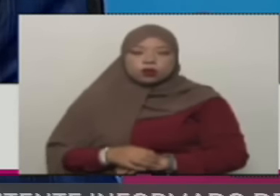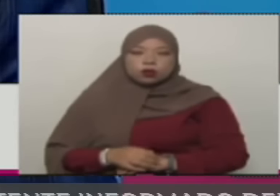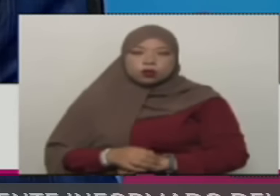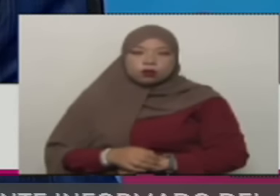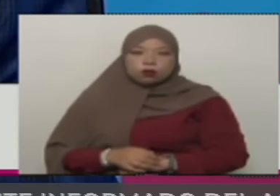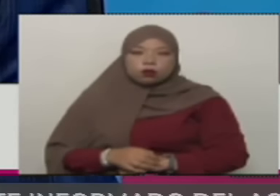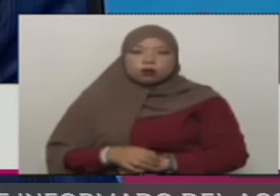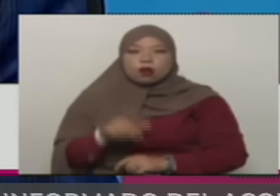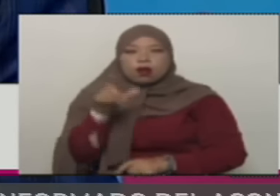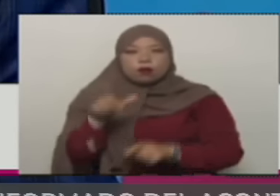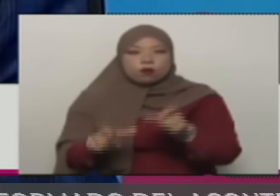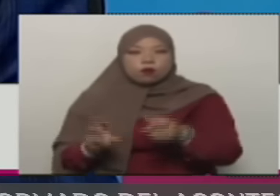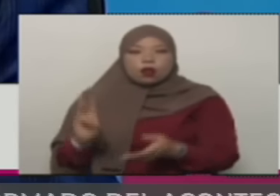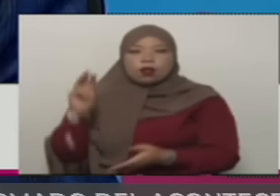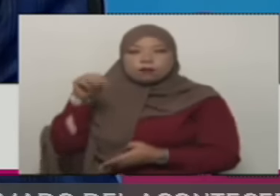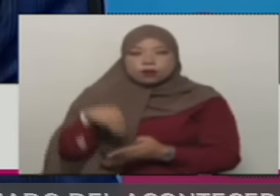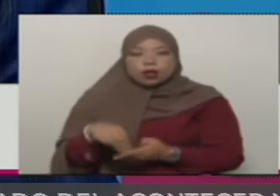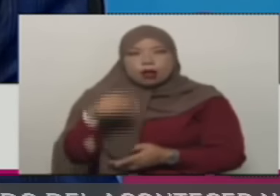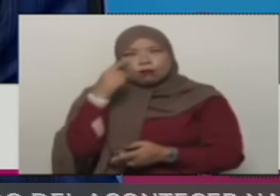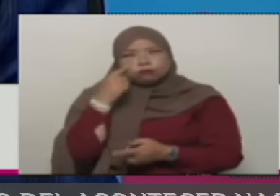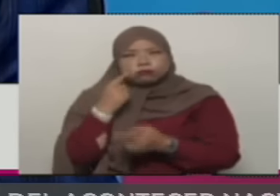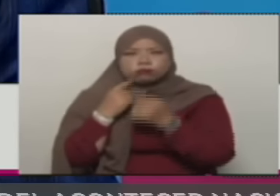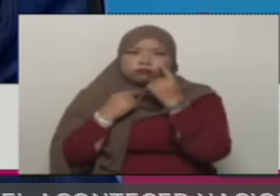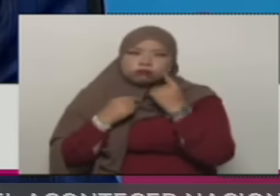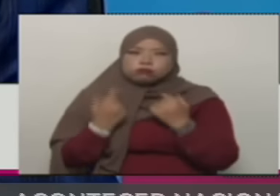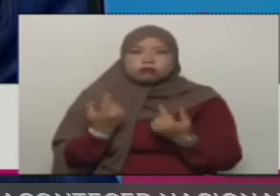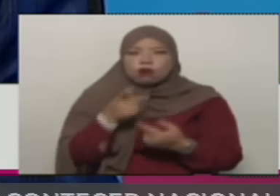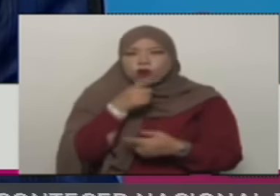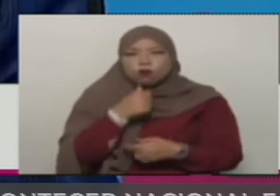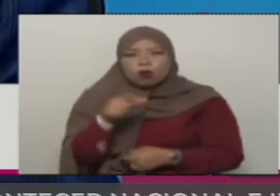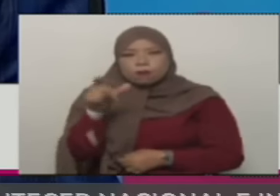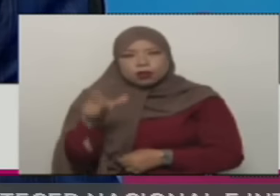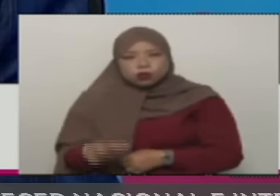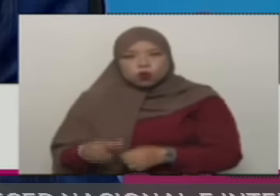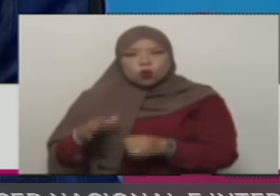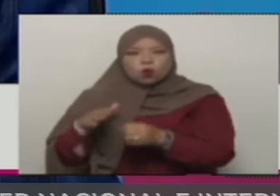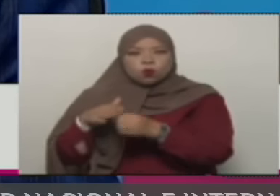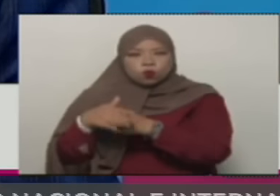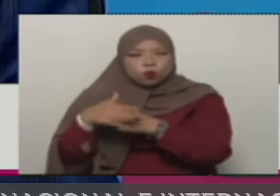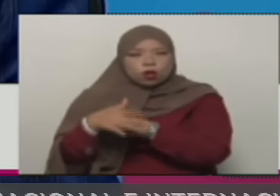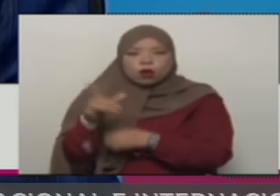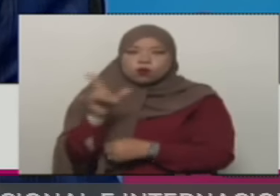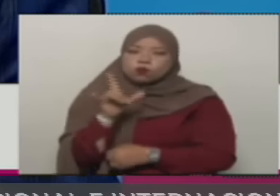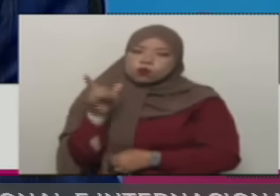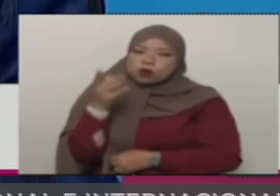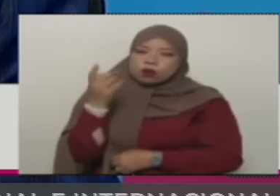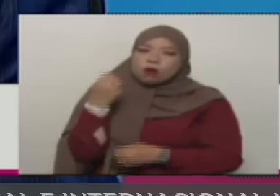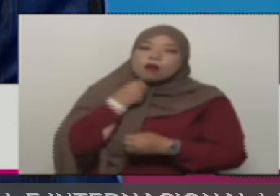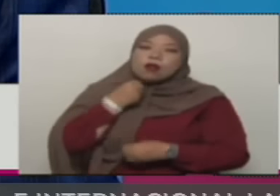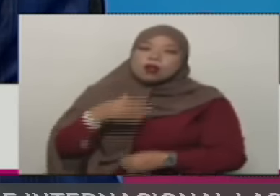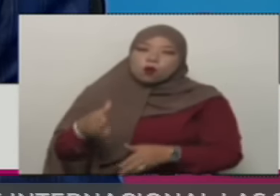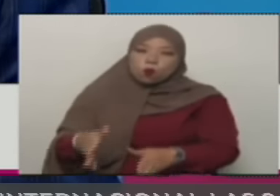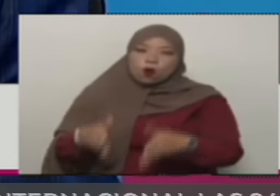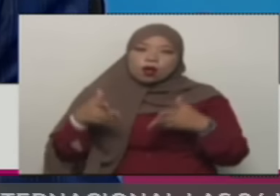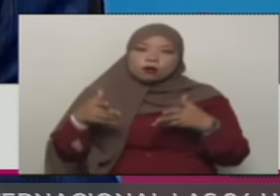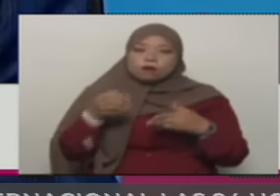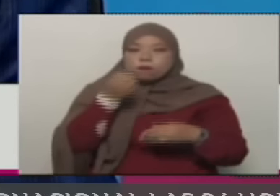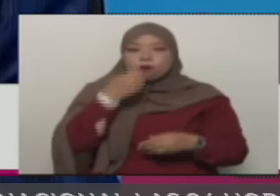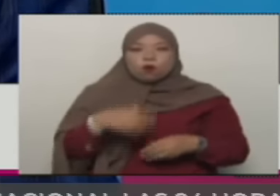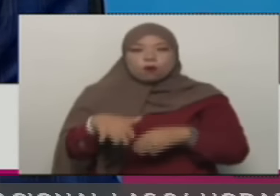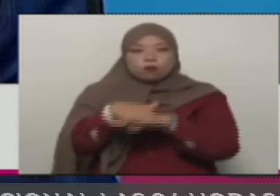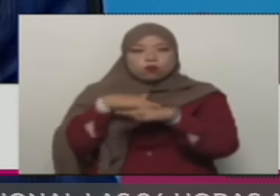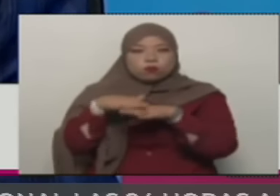que la gente en Miranda está llorando, pero ustedes no pierden un gobernador, ustedes ganan un buen